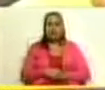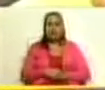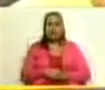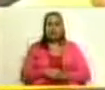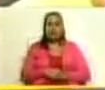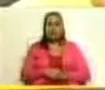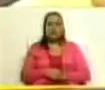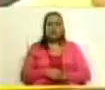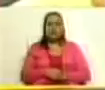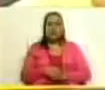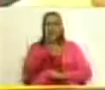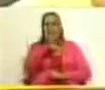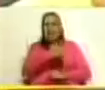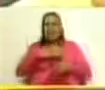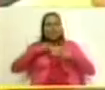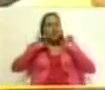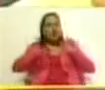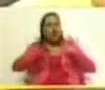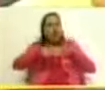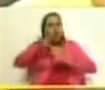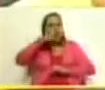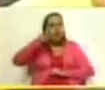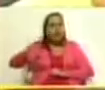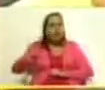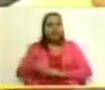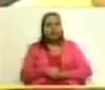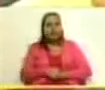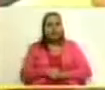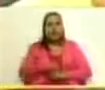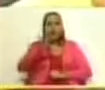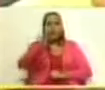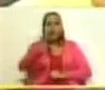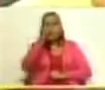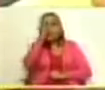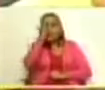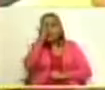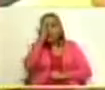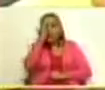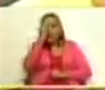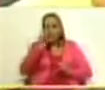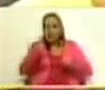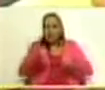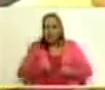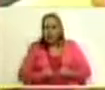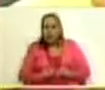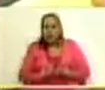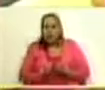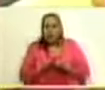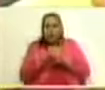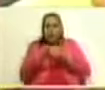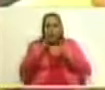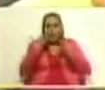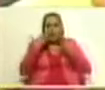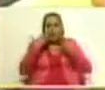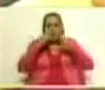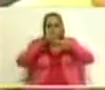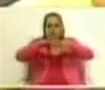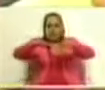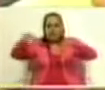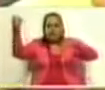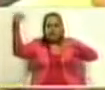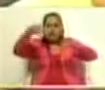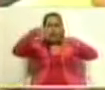fue lacerante y doloroso, el 4 de febrero se prendió una antorcha para iluminar el camino.